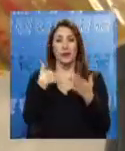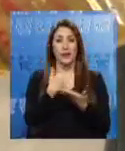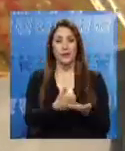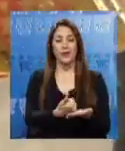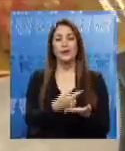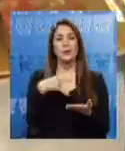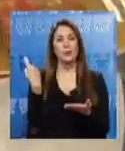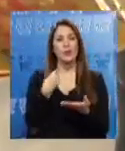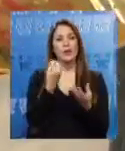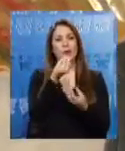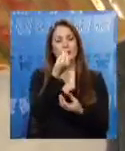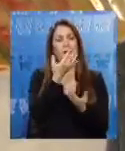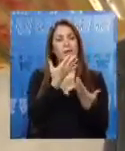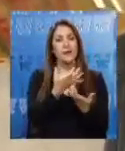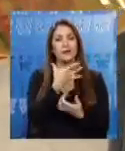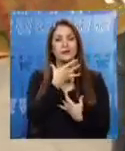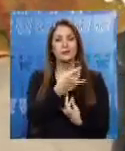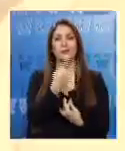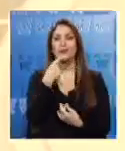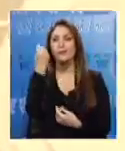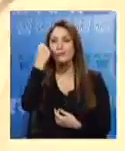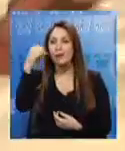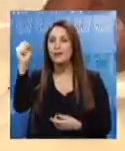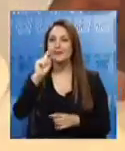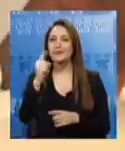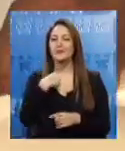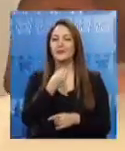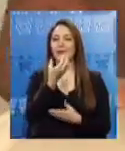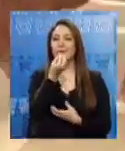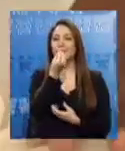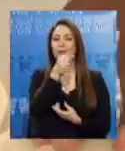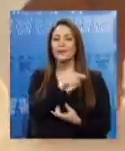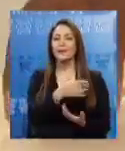también para poder degustar la comida sin tener que viajar. Fernando Escurra, TC Televisión.